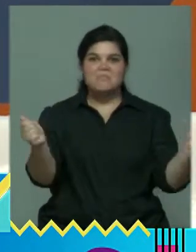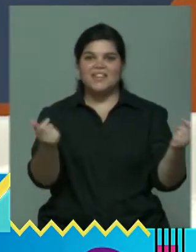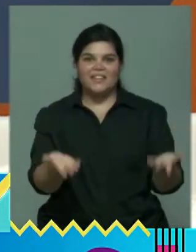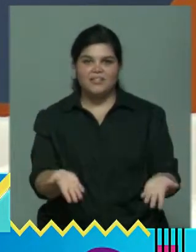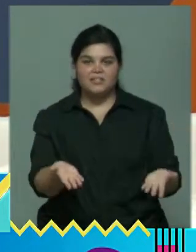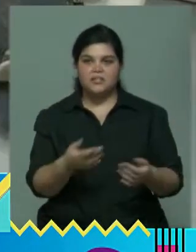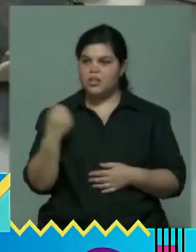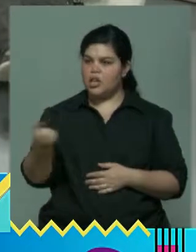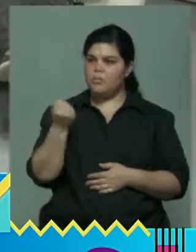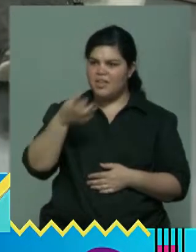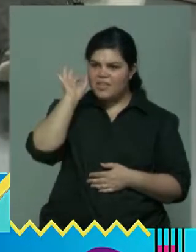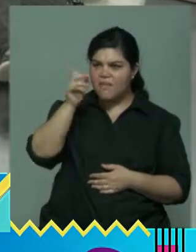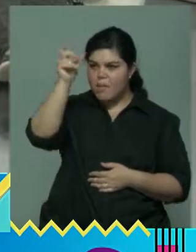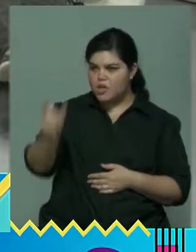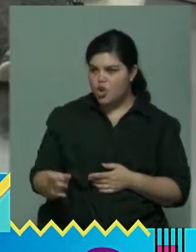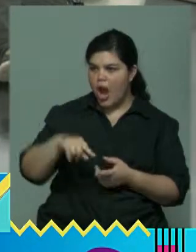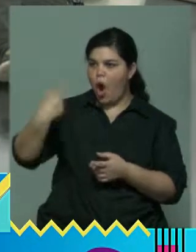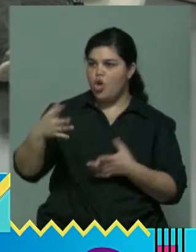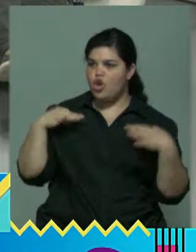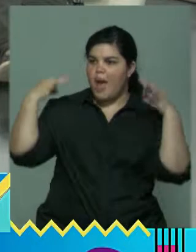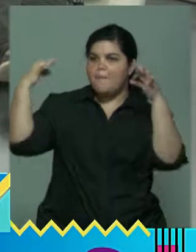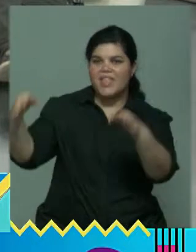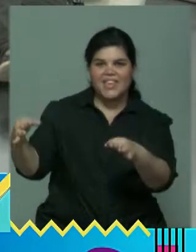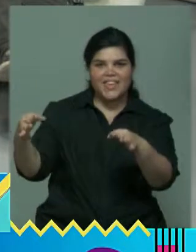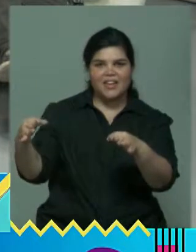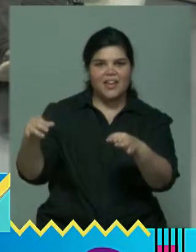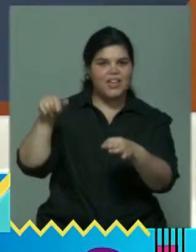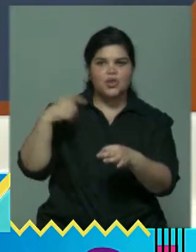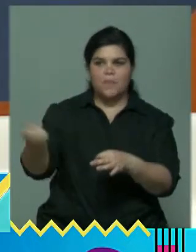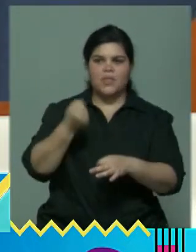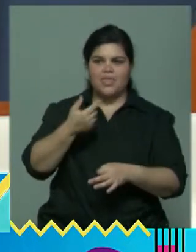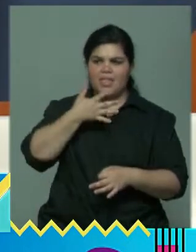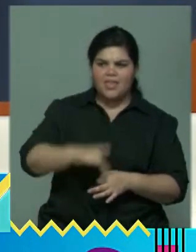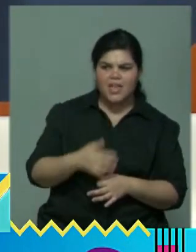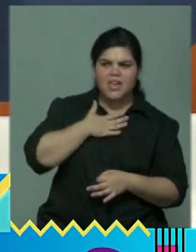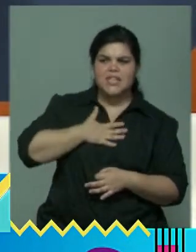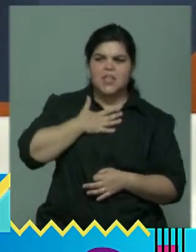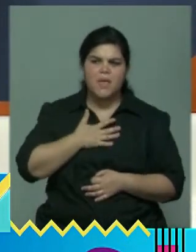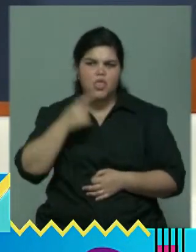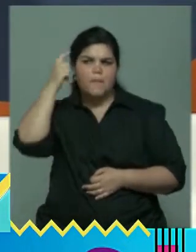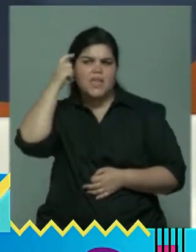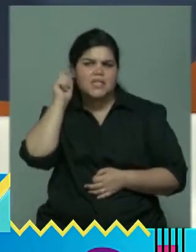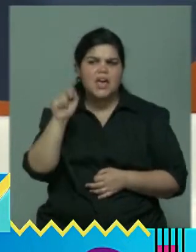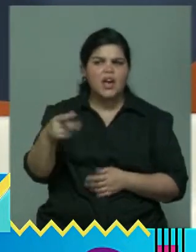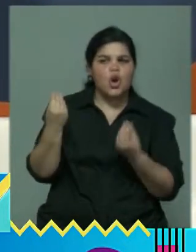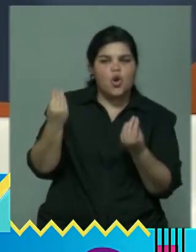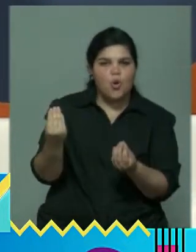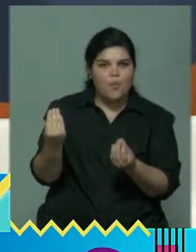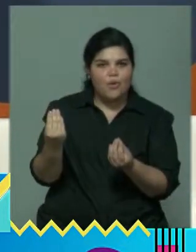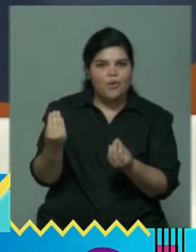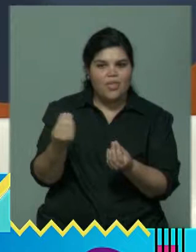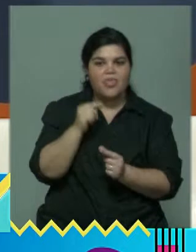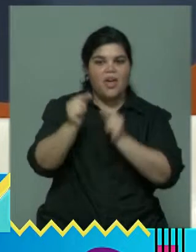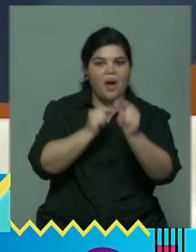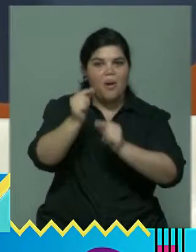Reconocer al otro, suena me simple, parece. Pero ponerse la empatía es justamente ponerse en lugar del otro, entender los sentimientos, lo que pensaría, digo, en el minuto a